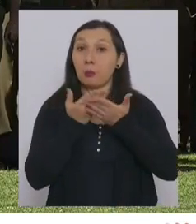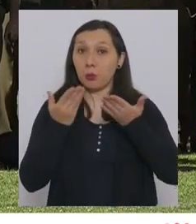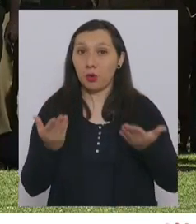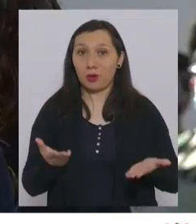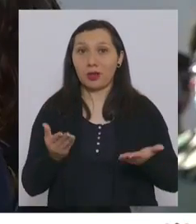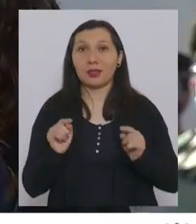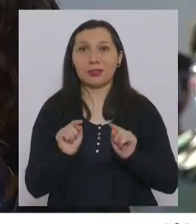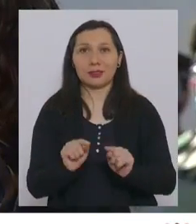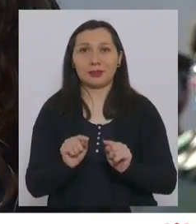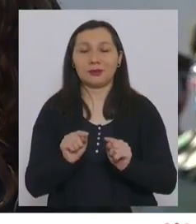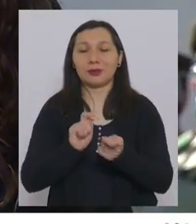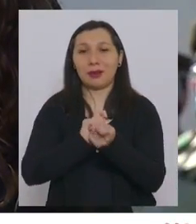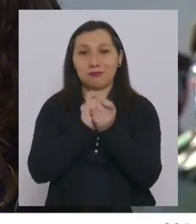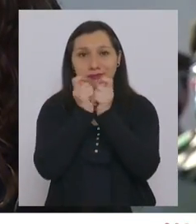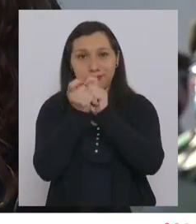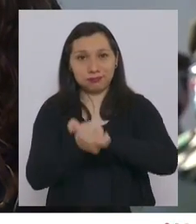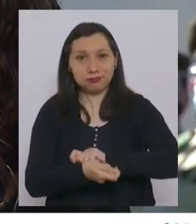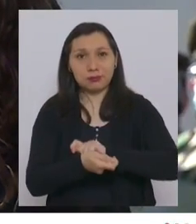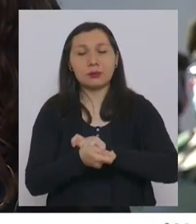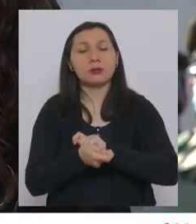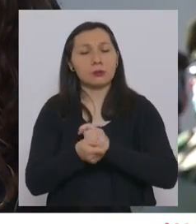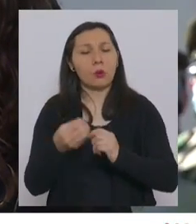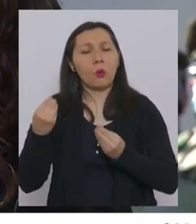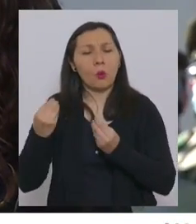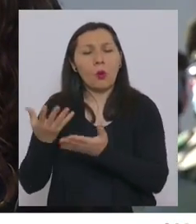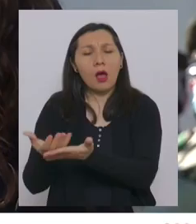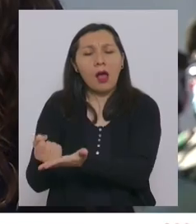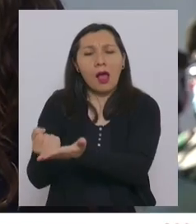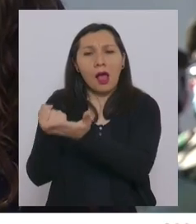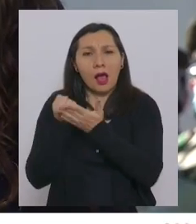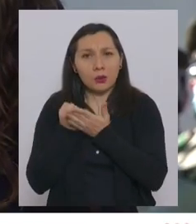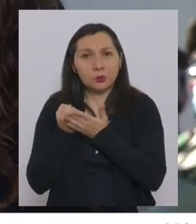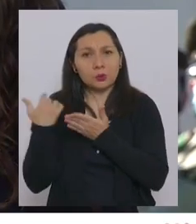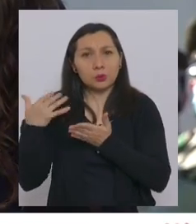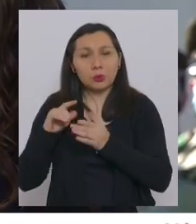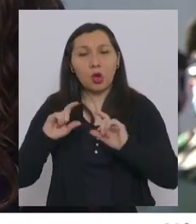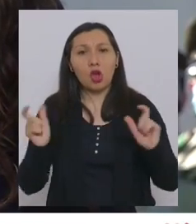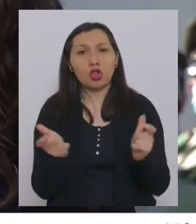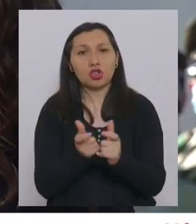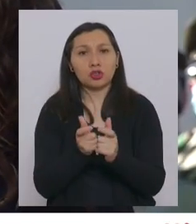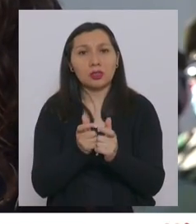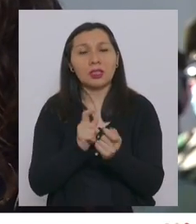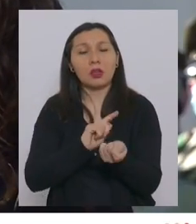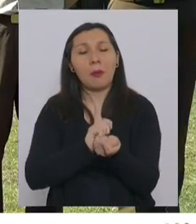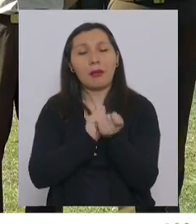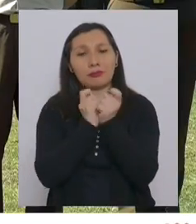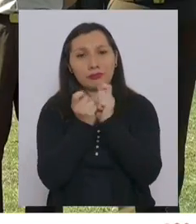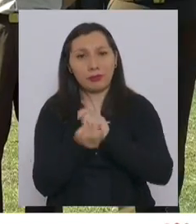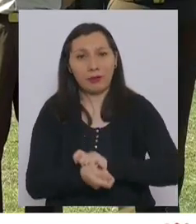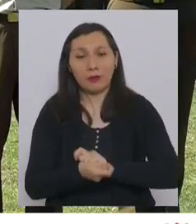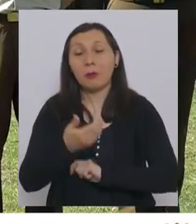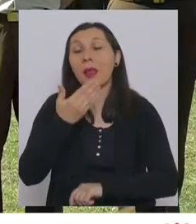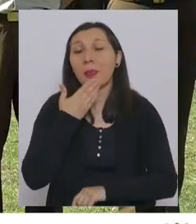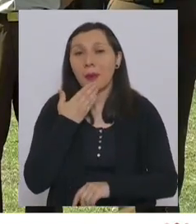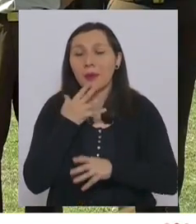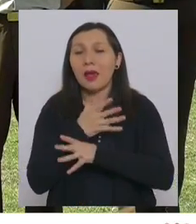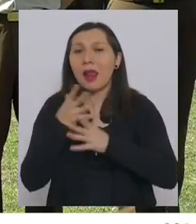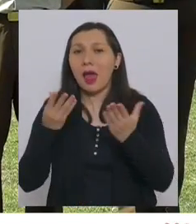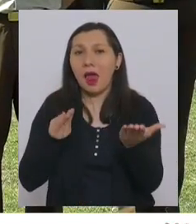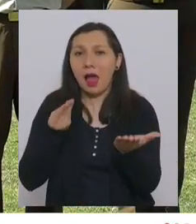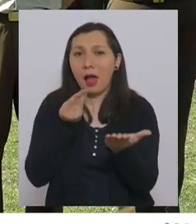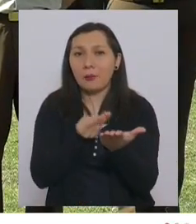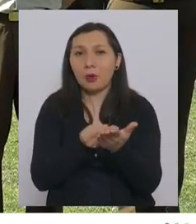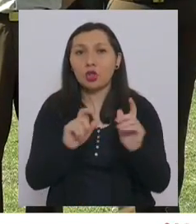razón, esta reforma se ha hecho con la valiosa colaboración del Consejo para la Reforma, también el gran aporte